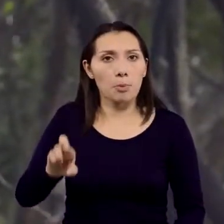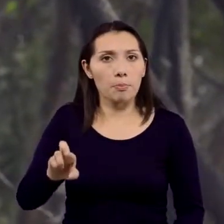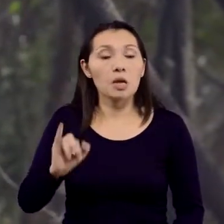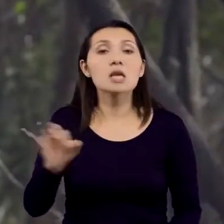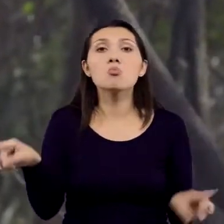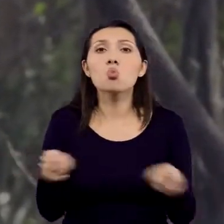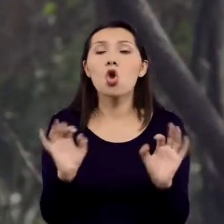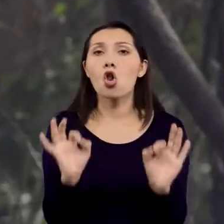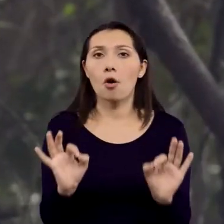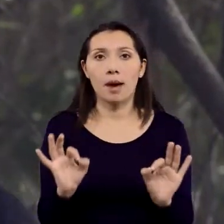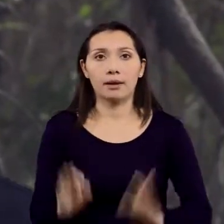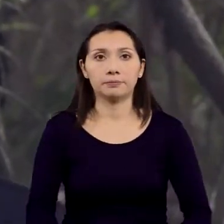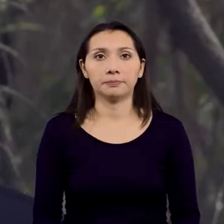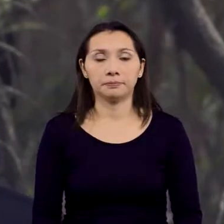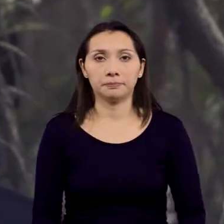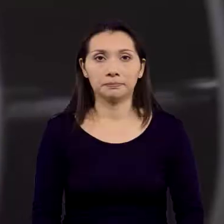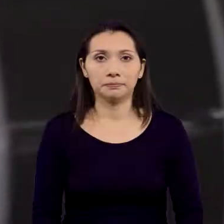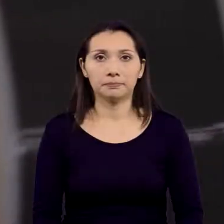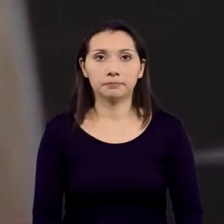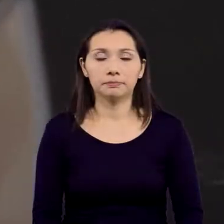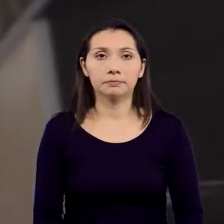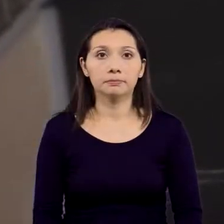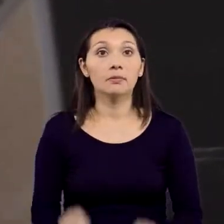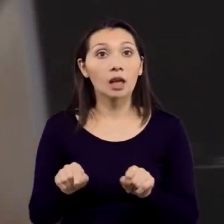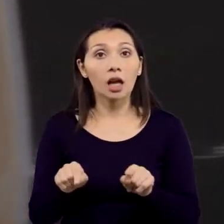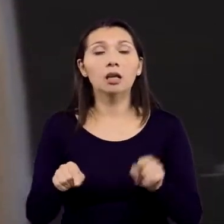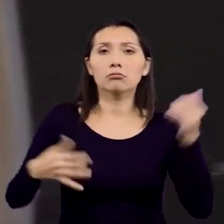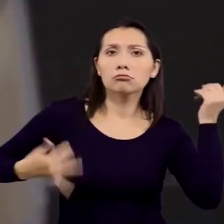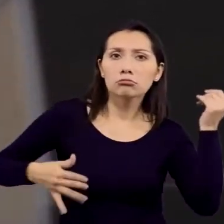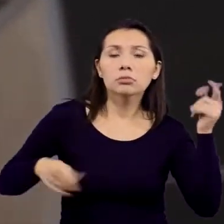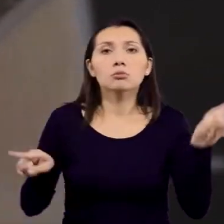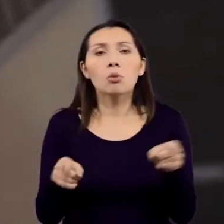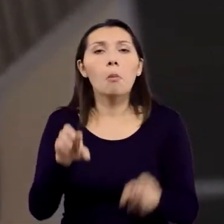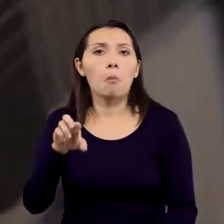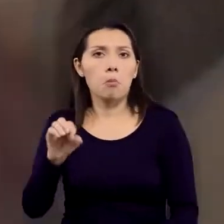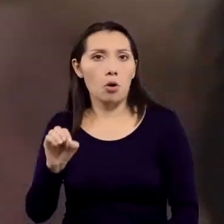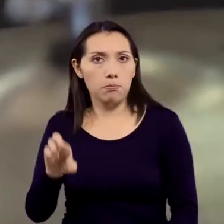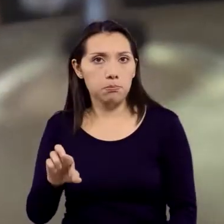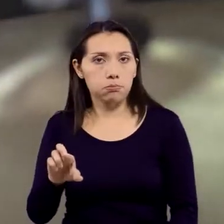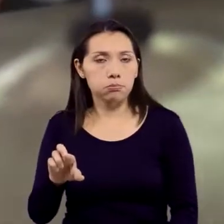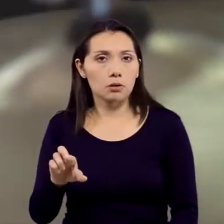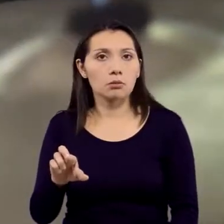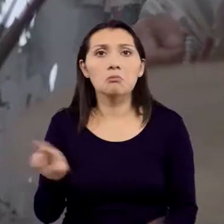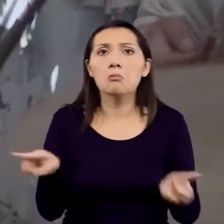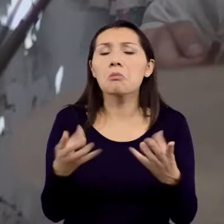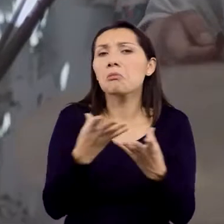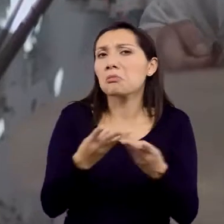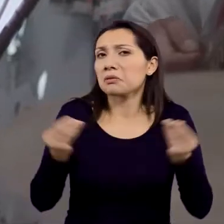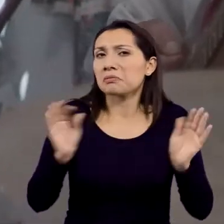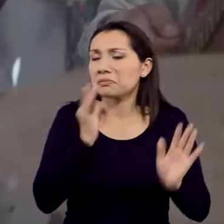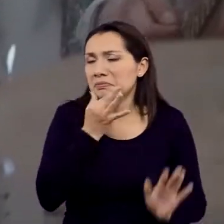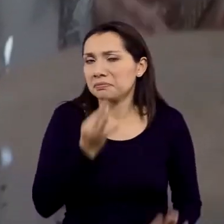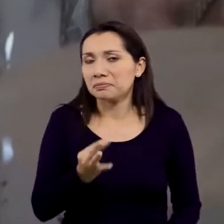y música normal. Y ahí tocamos canciones que serían pop. Canciones simples.